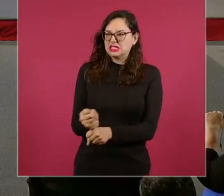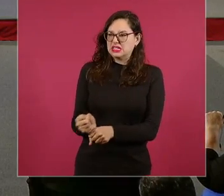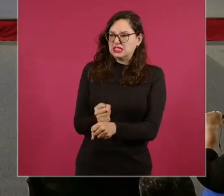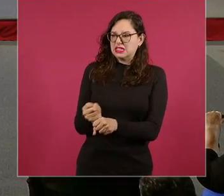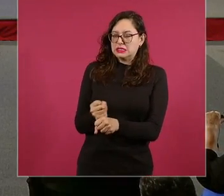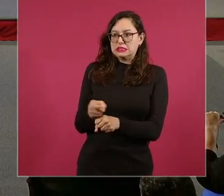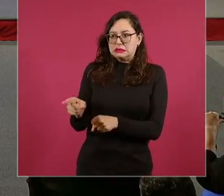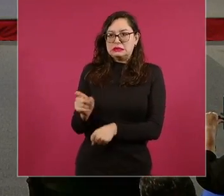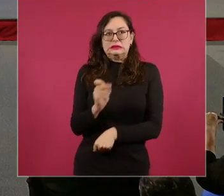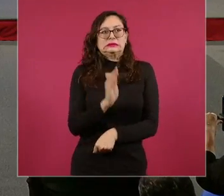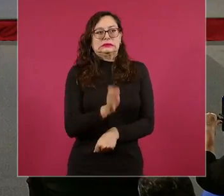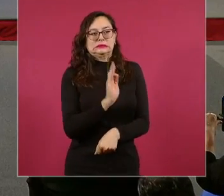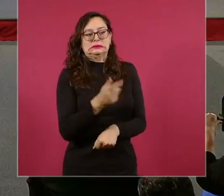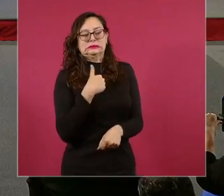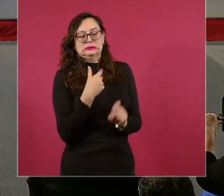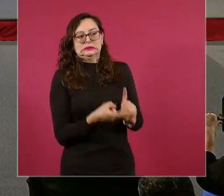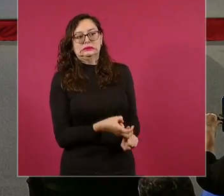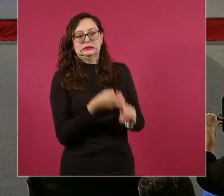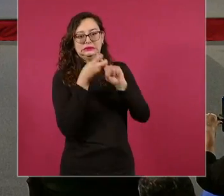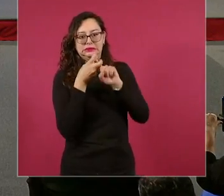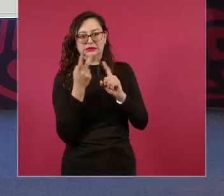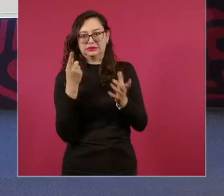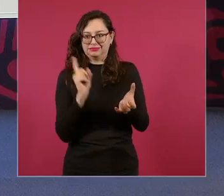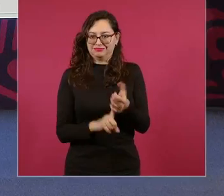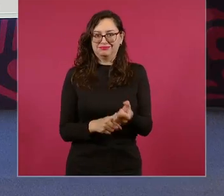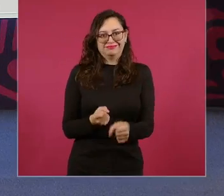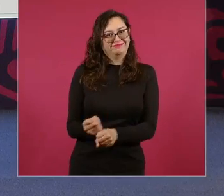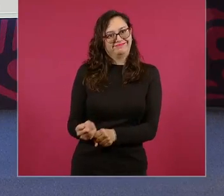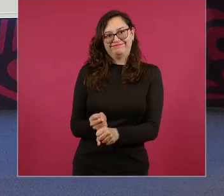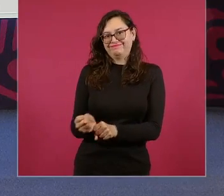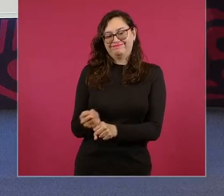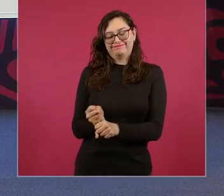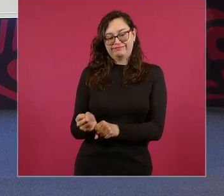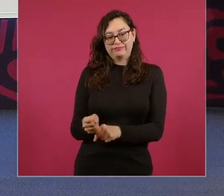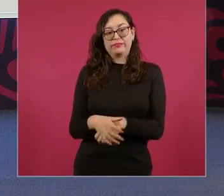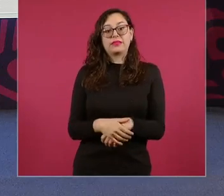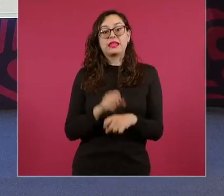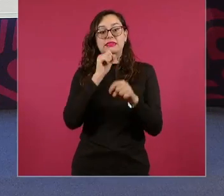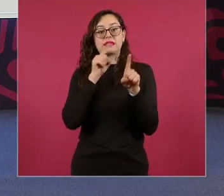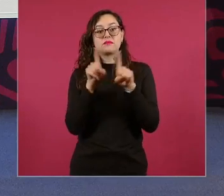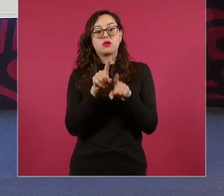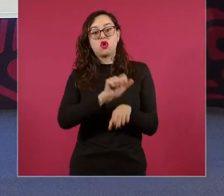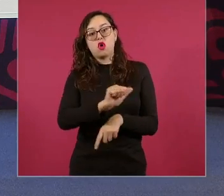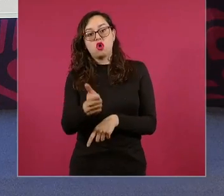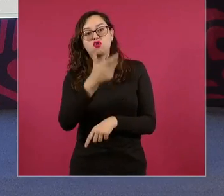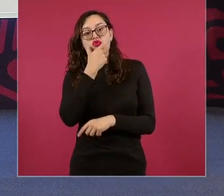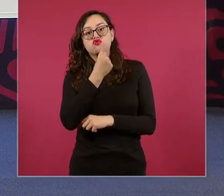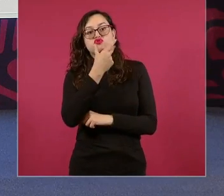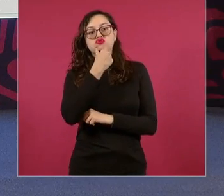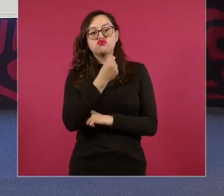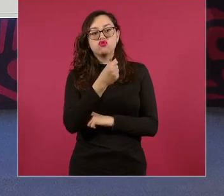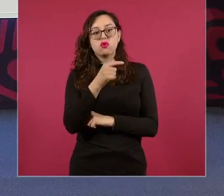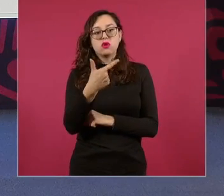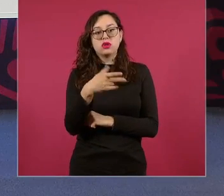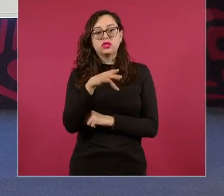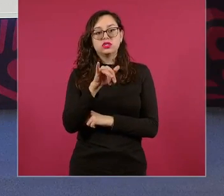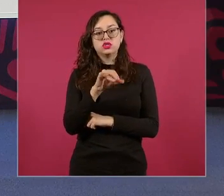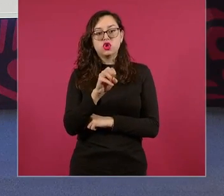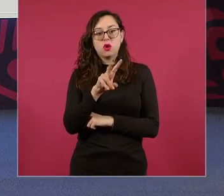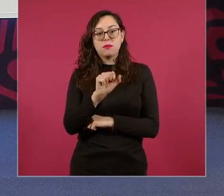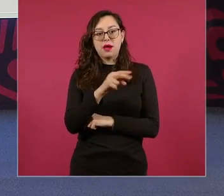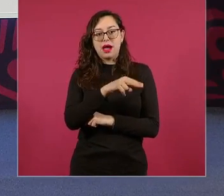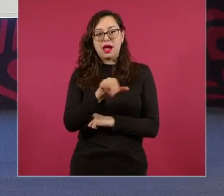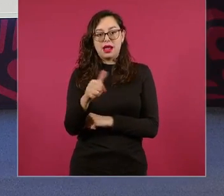Adelante, también está el caso de Giovanni Fernández Robledo Rodríguez y Paul Uriel Martínez